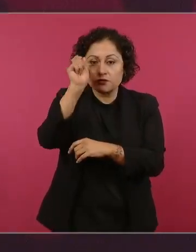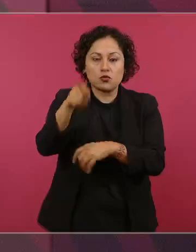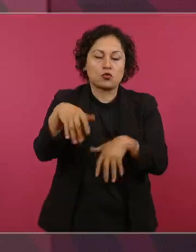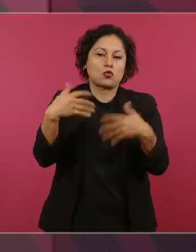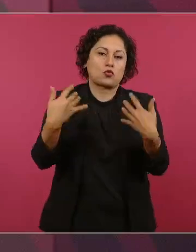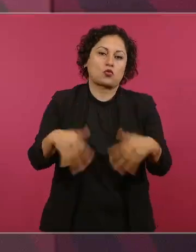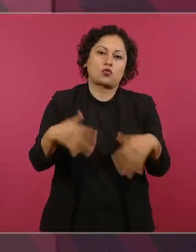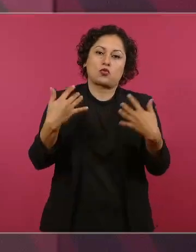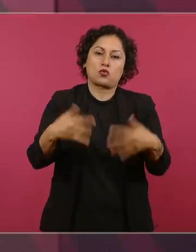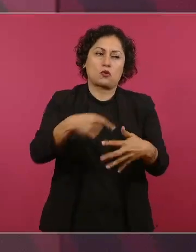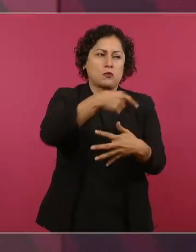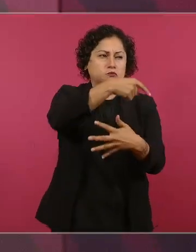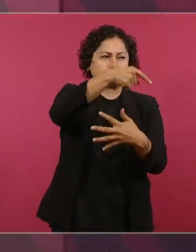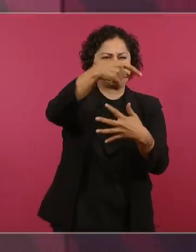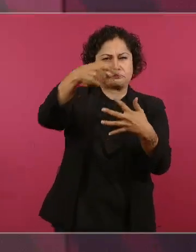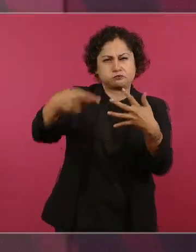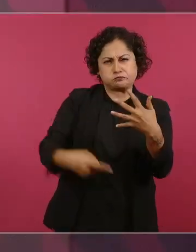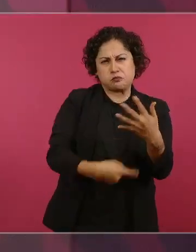por entero, por completo.